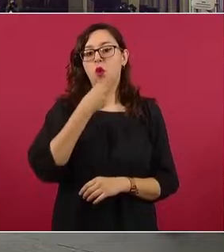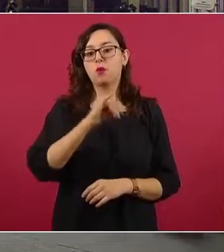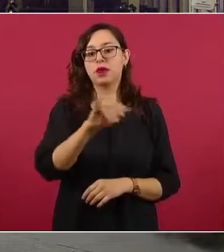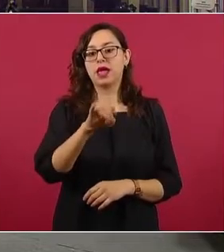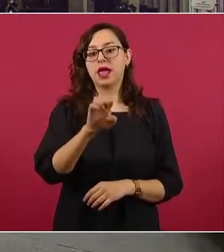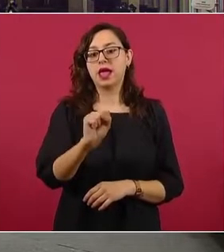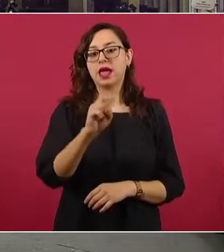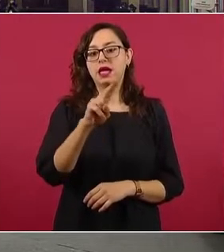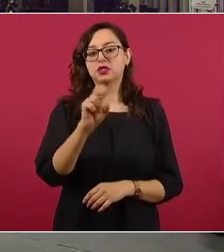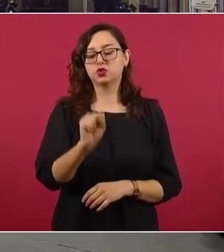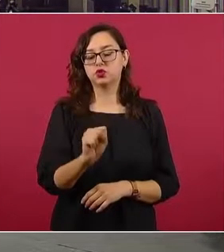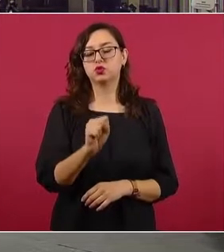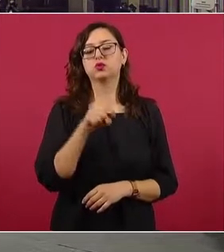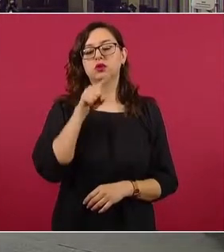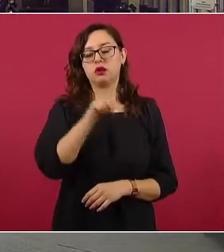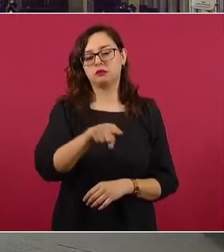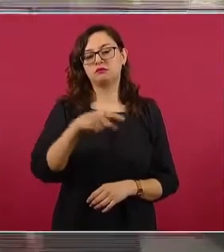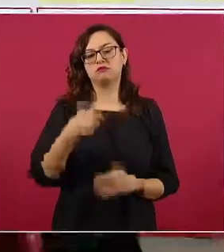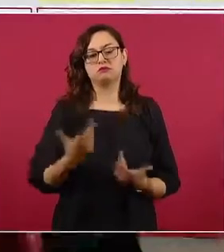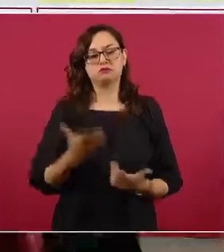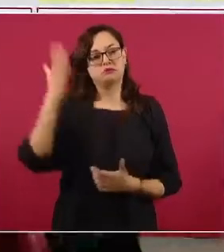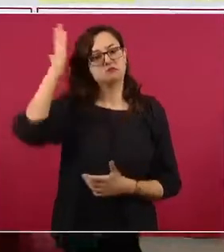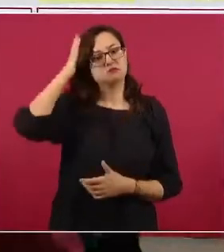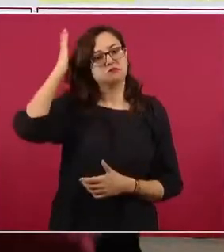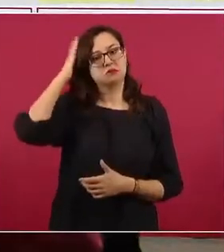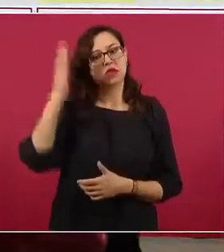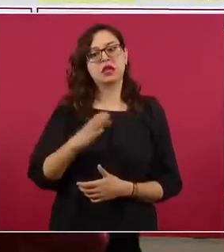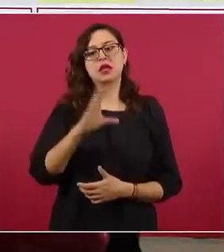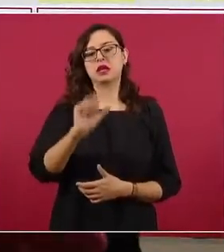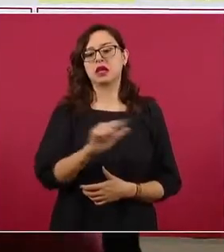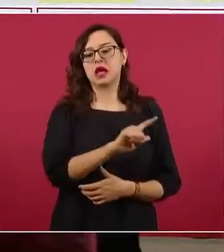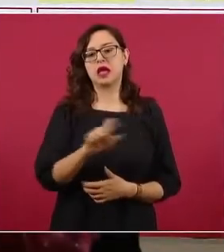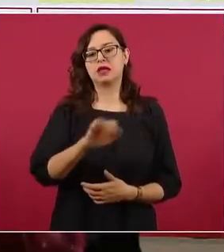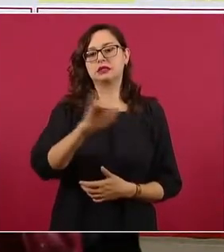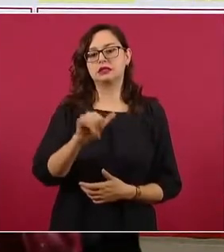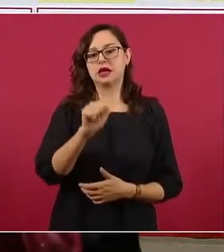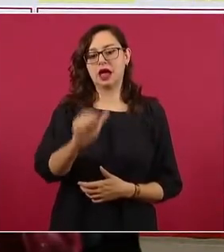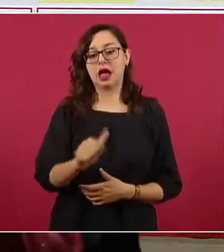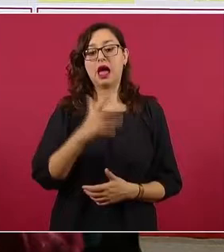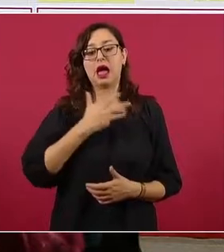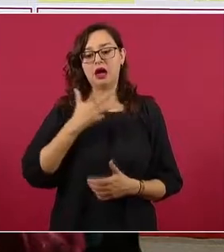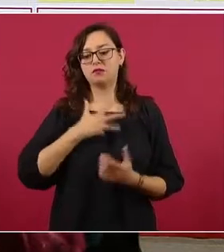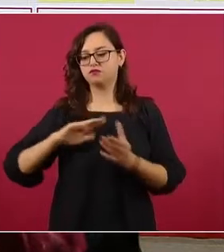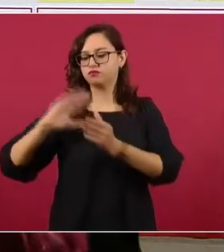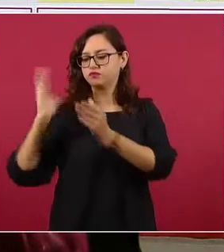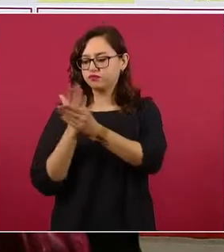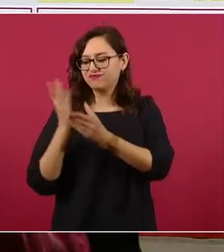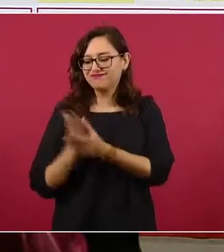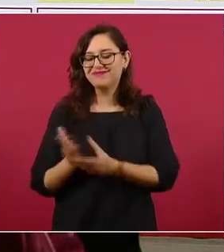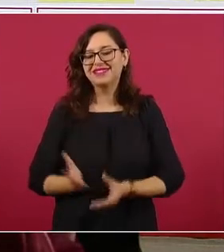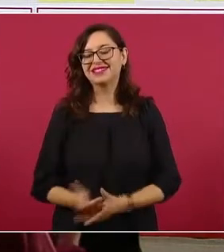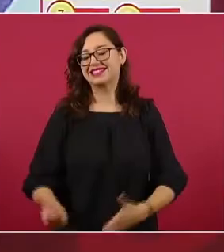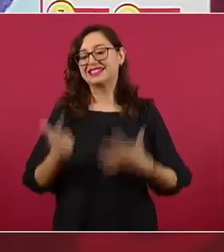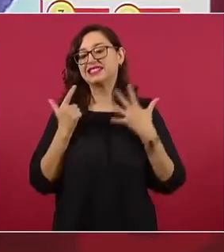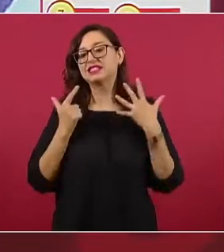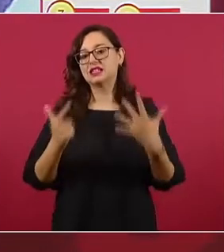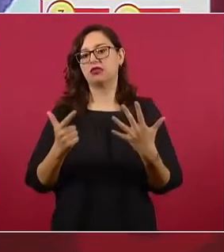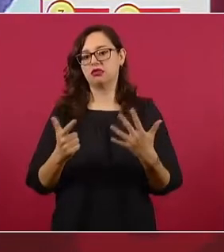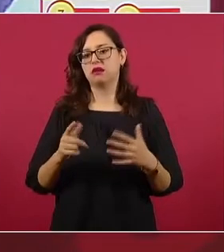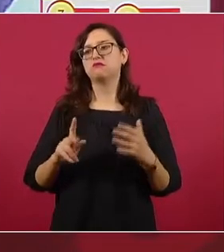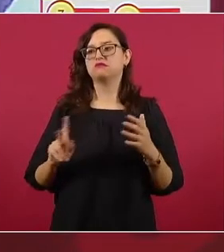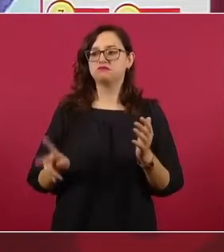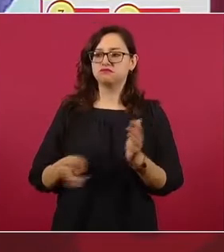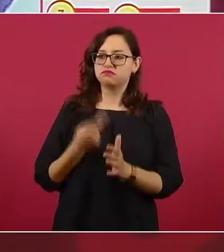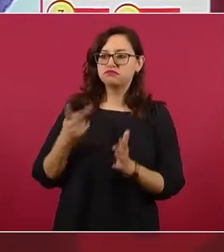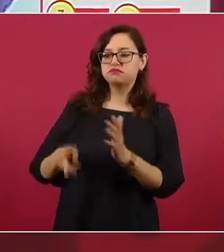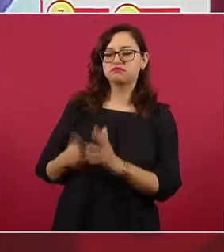Comandante Calleja, se le vincula a 7 carpetas de investigación por delitos de homicidio y privación de la libertad. Por